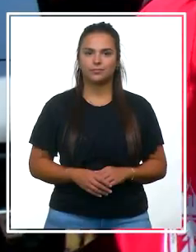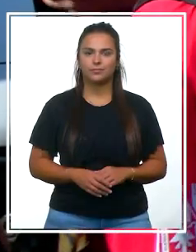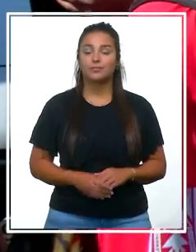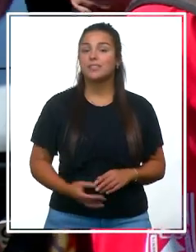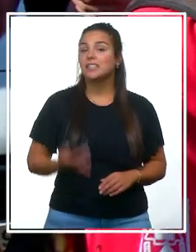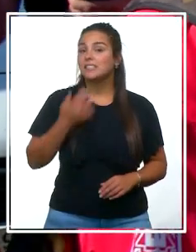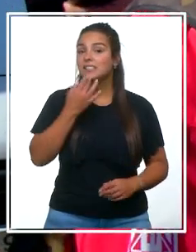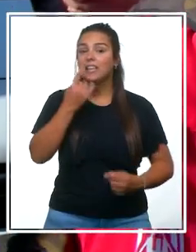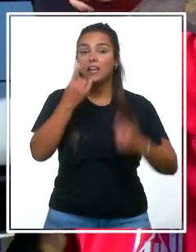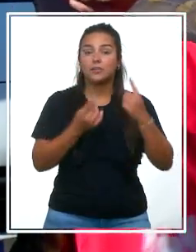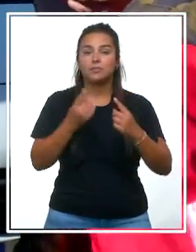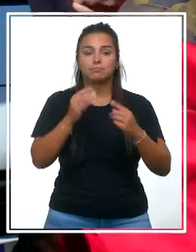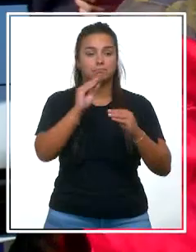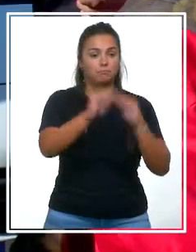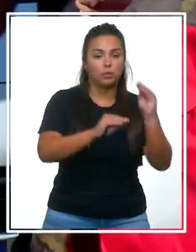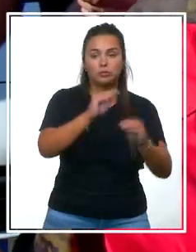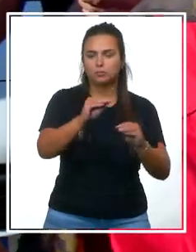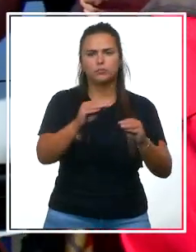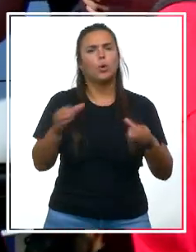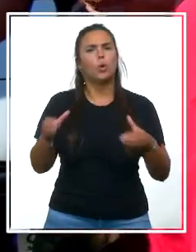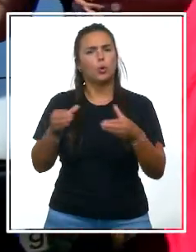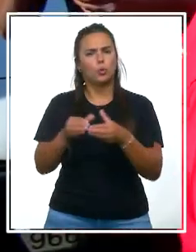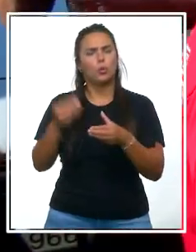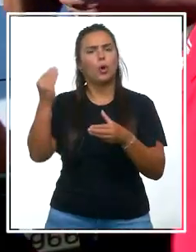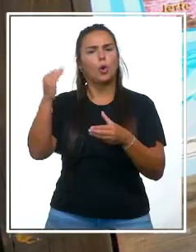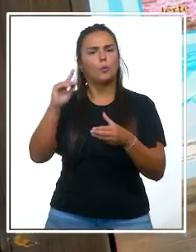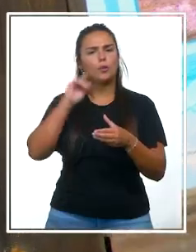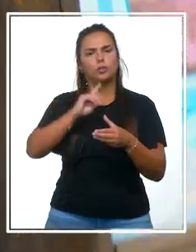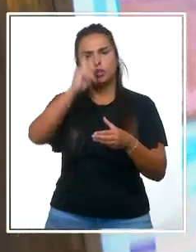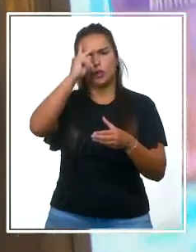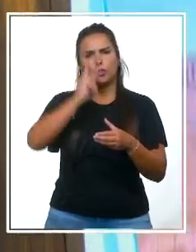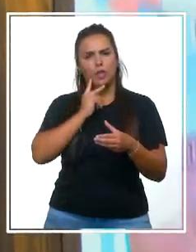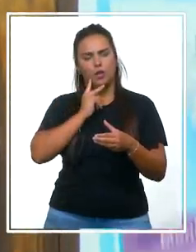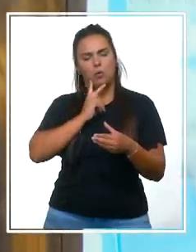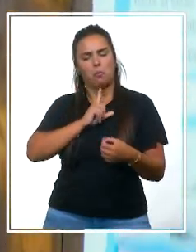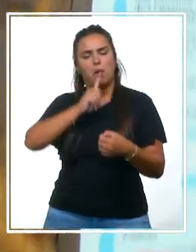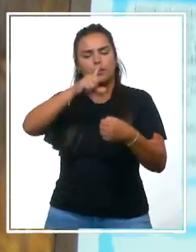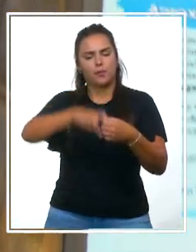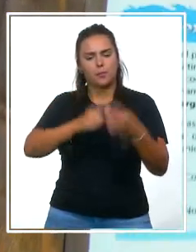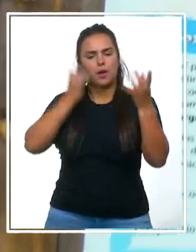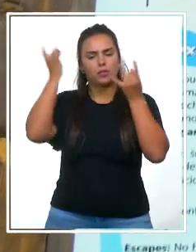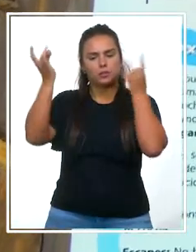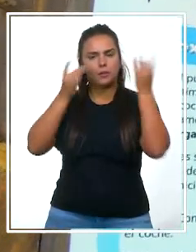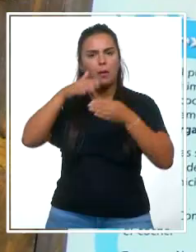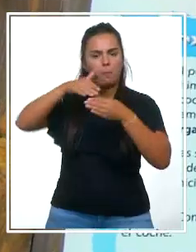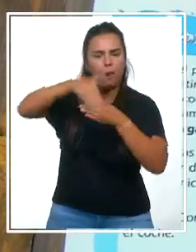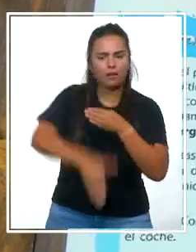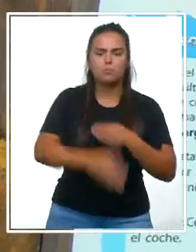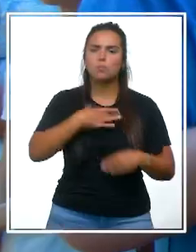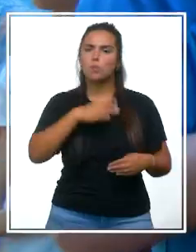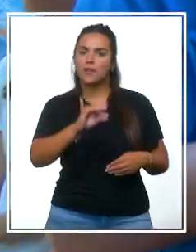Si a alguien le preguntáramos si cree que un grupo de jóvenes con sordoceguera puede hacer una actividad de